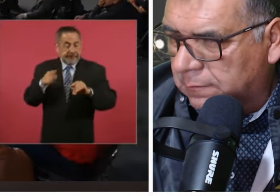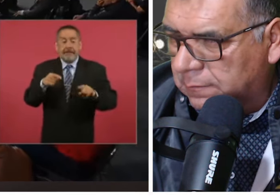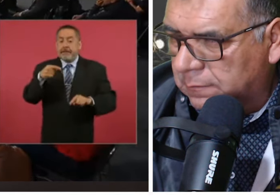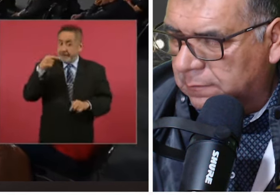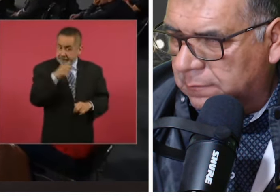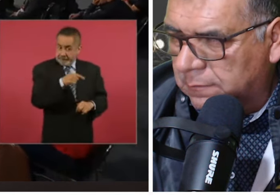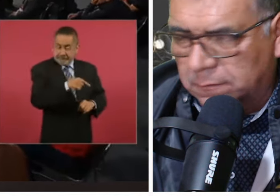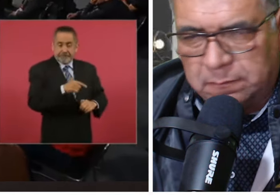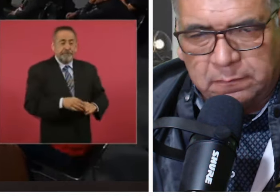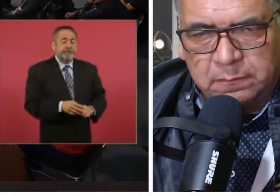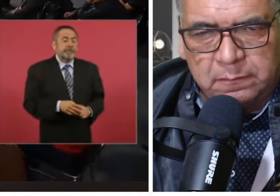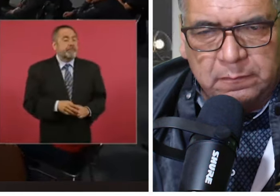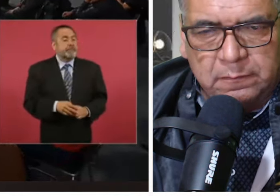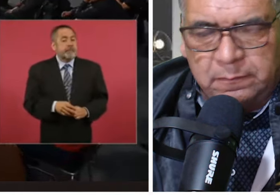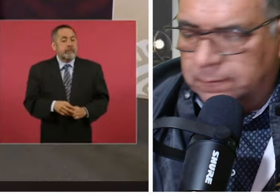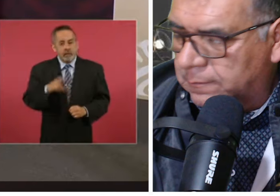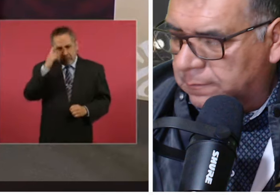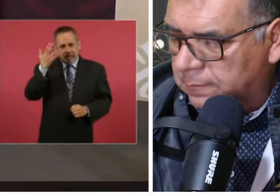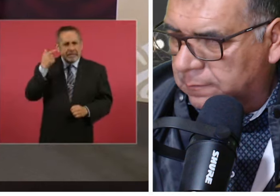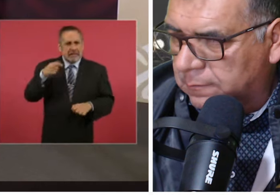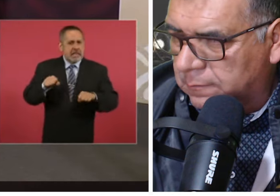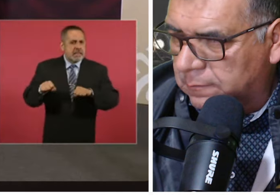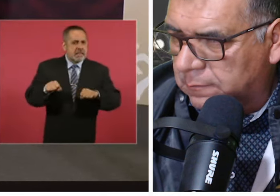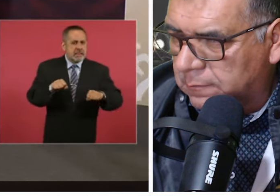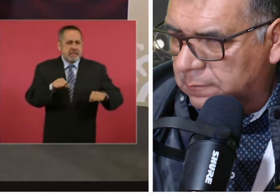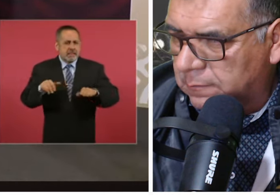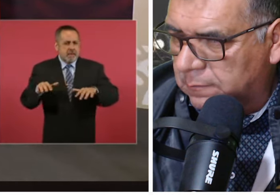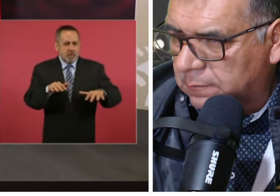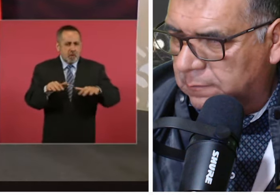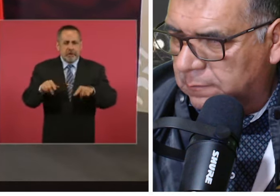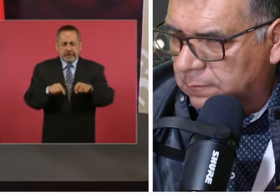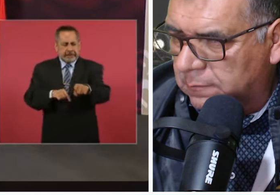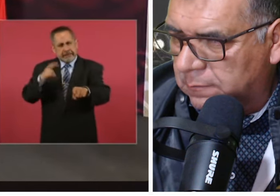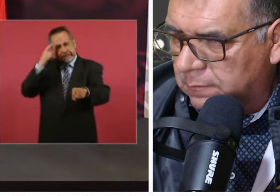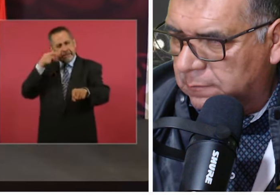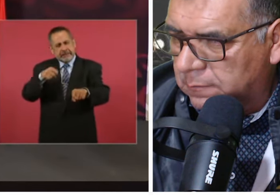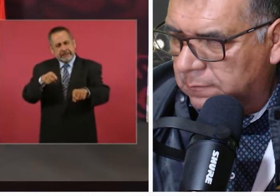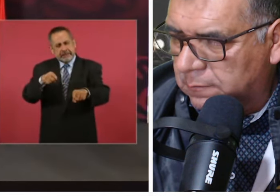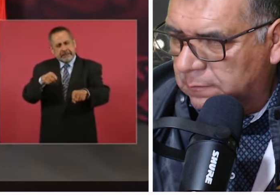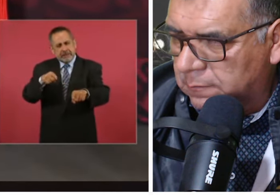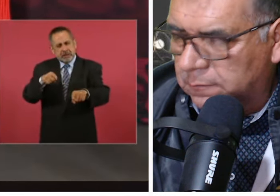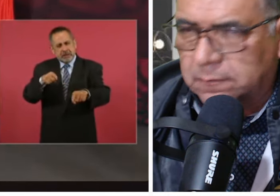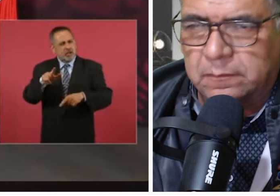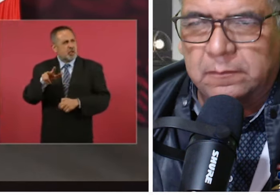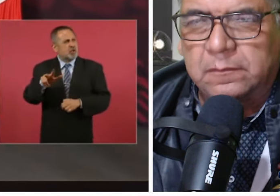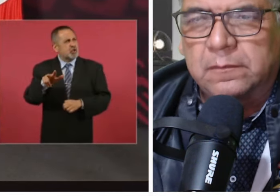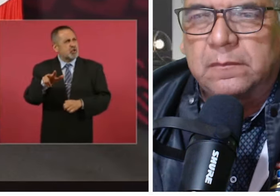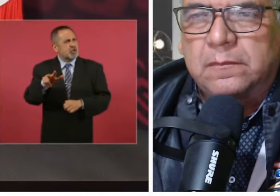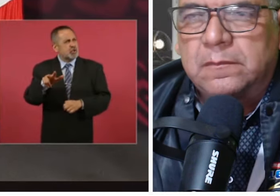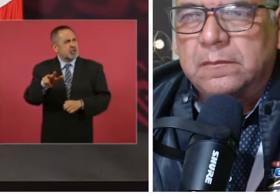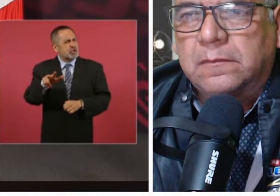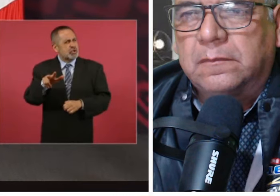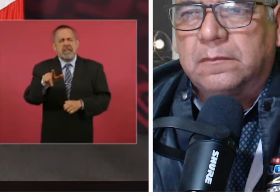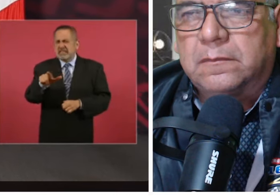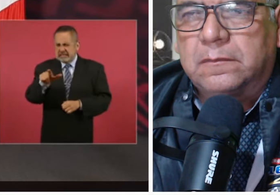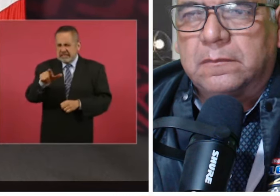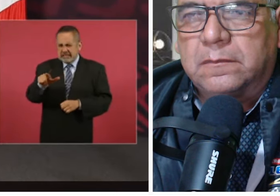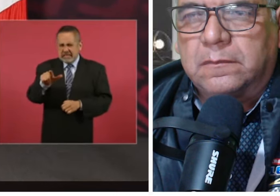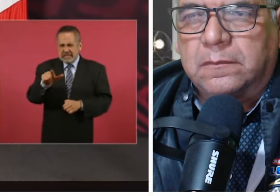Cuando el temblor del 18,